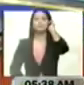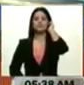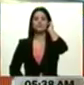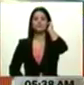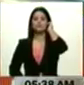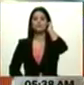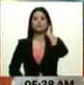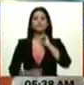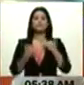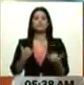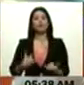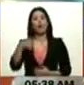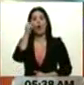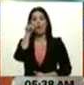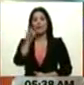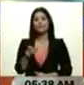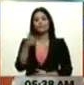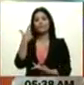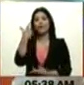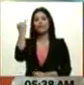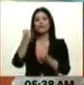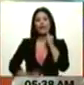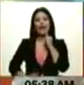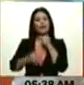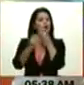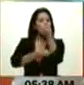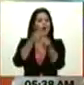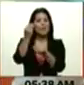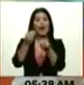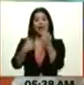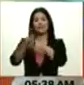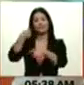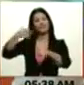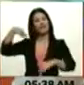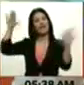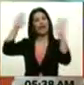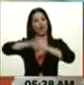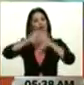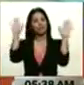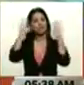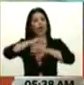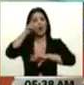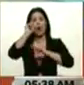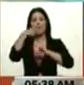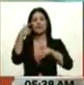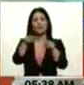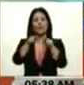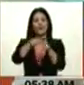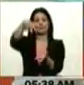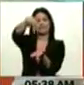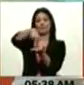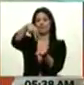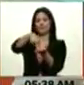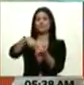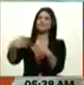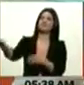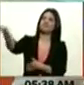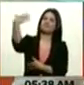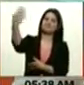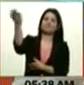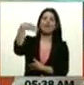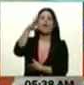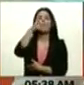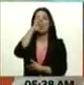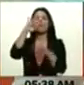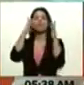terminó así. Se agarró los tobillos, se bajó los pantalones y le dijo: señores del fondo, vengan a Venezuela y hagan lo que les